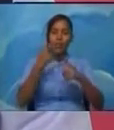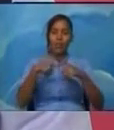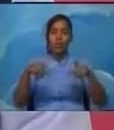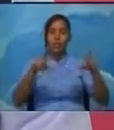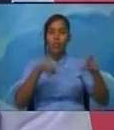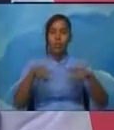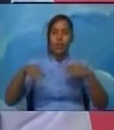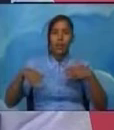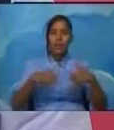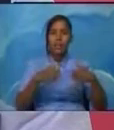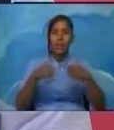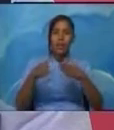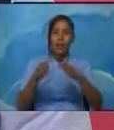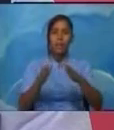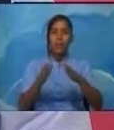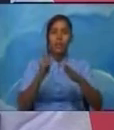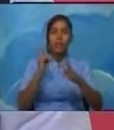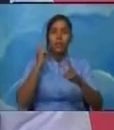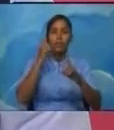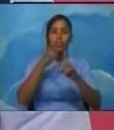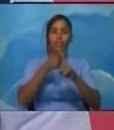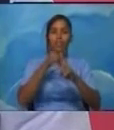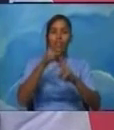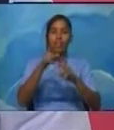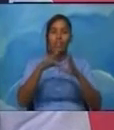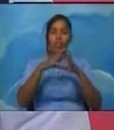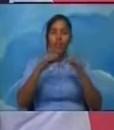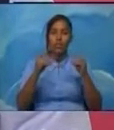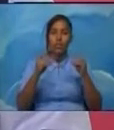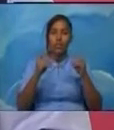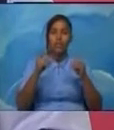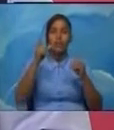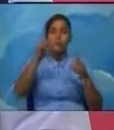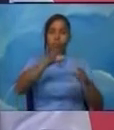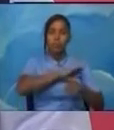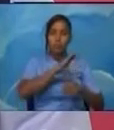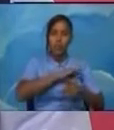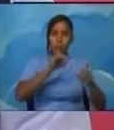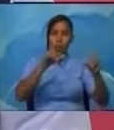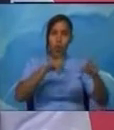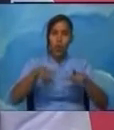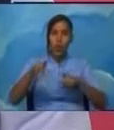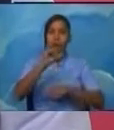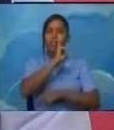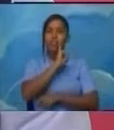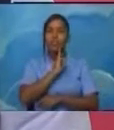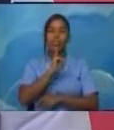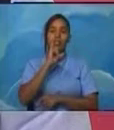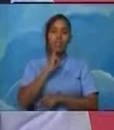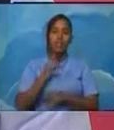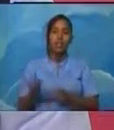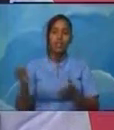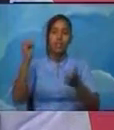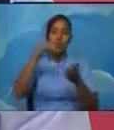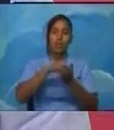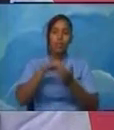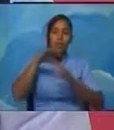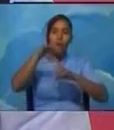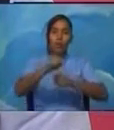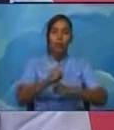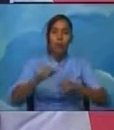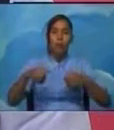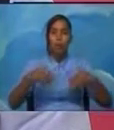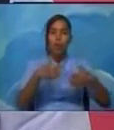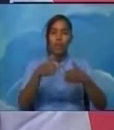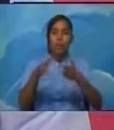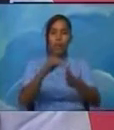por el camino de Araba desde Elad y Esión-Geber, y volvimos y tomamos el